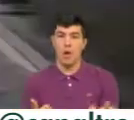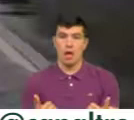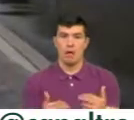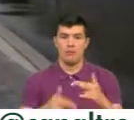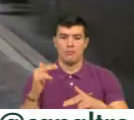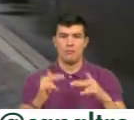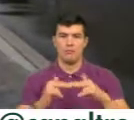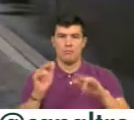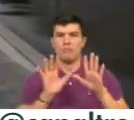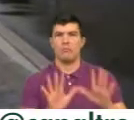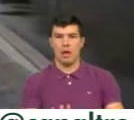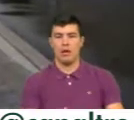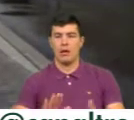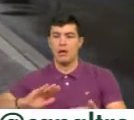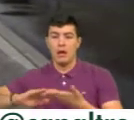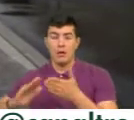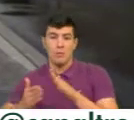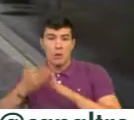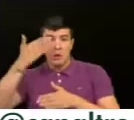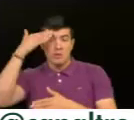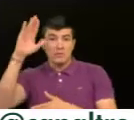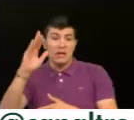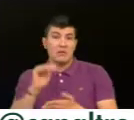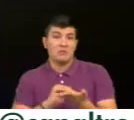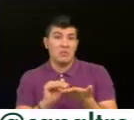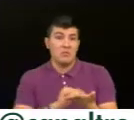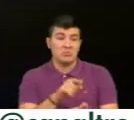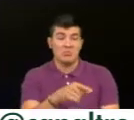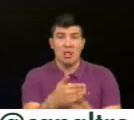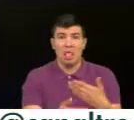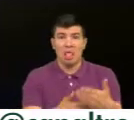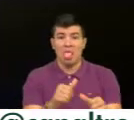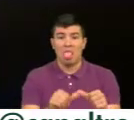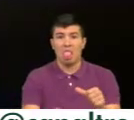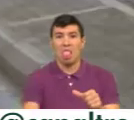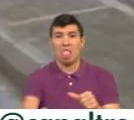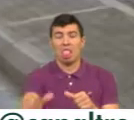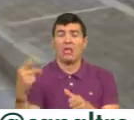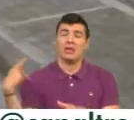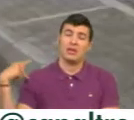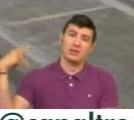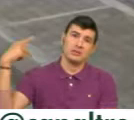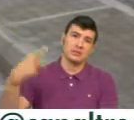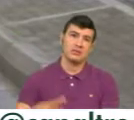obras y la comunidad no sabe en qué terminará esta larga y debatida historia.